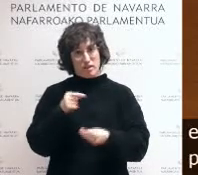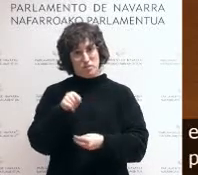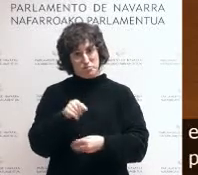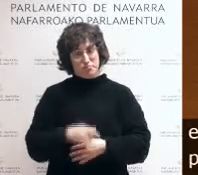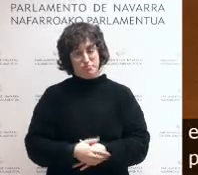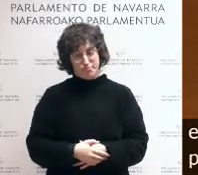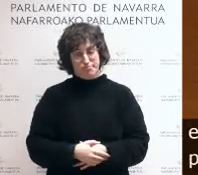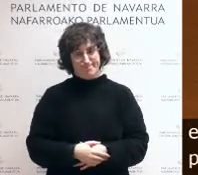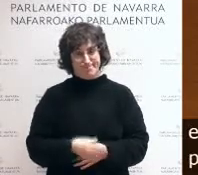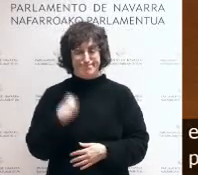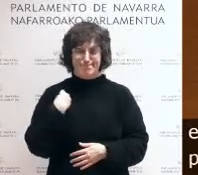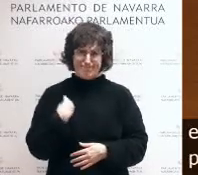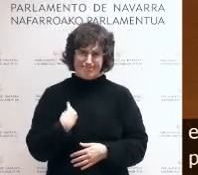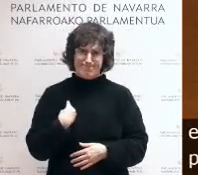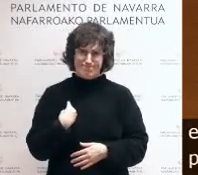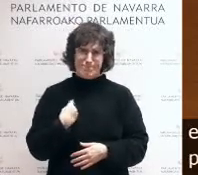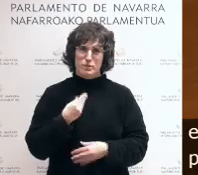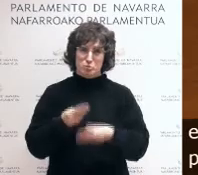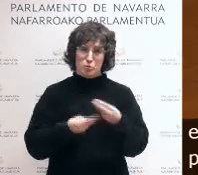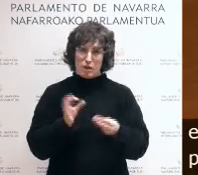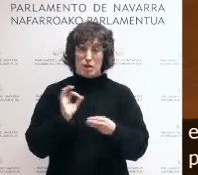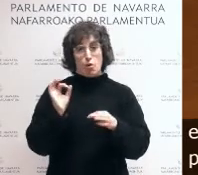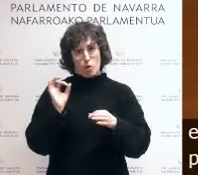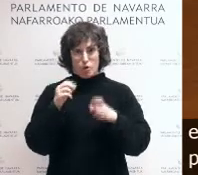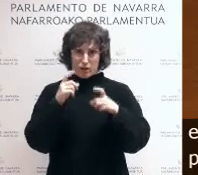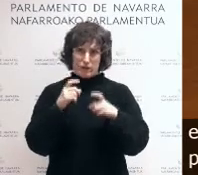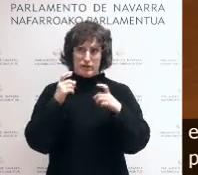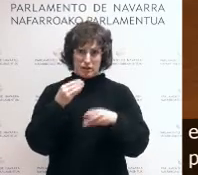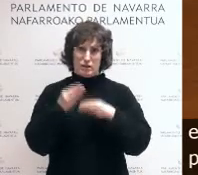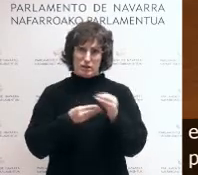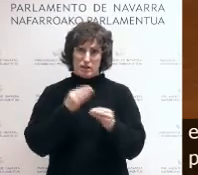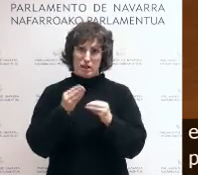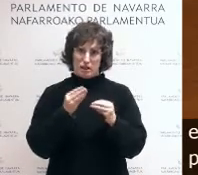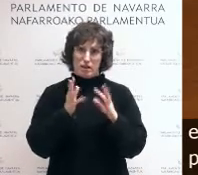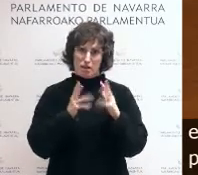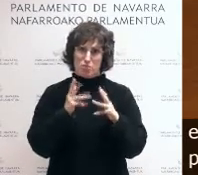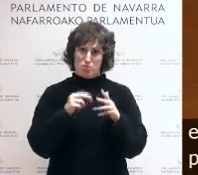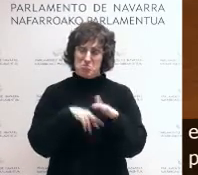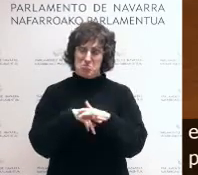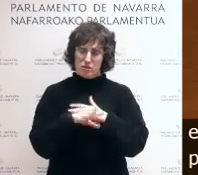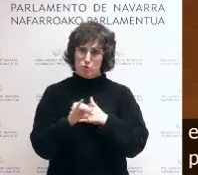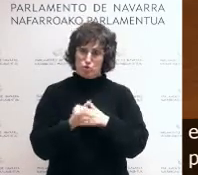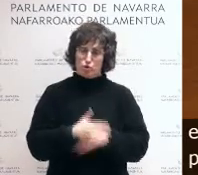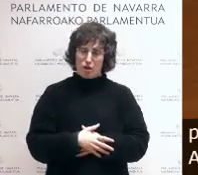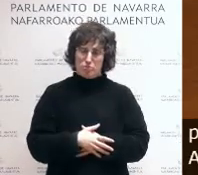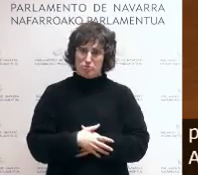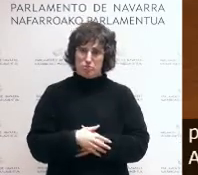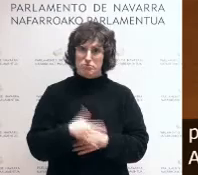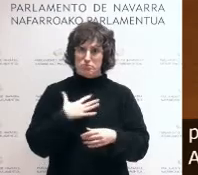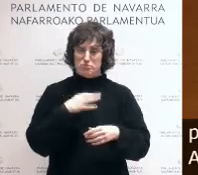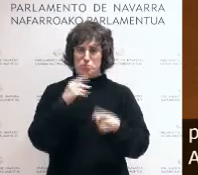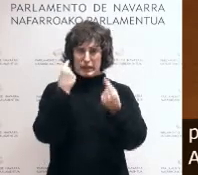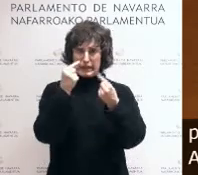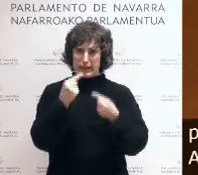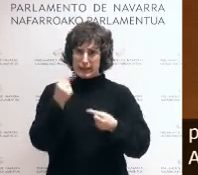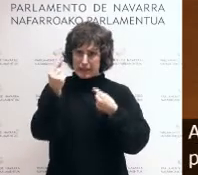lo hacen o lo intentan hacer las otras administraciones que también disponen de recursos o de la posibilidad de diseñar sus propios